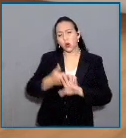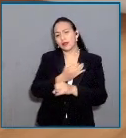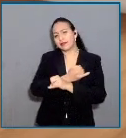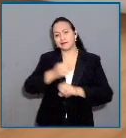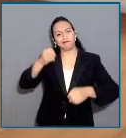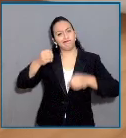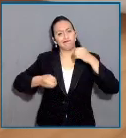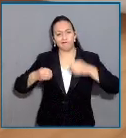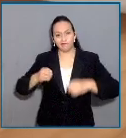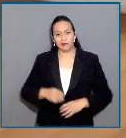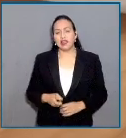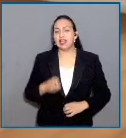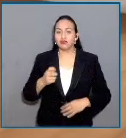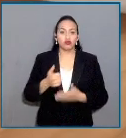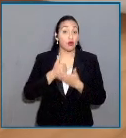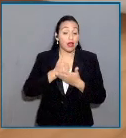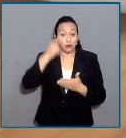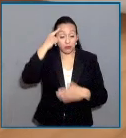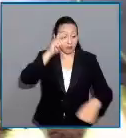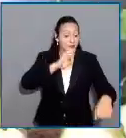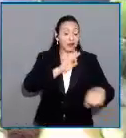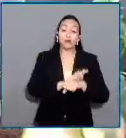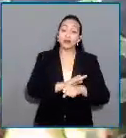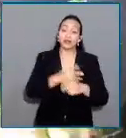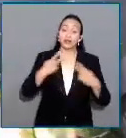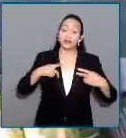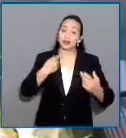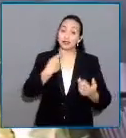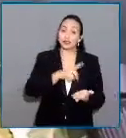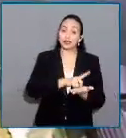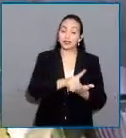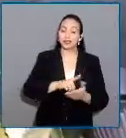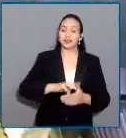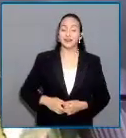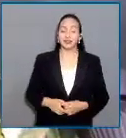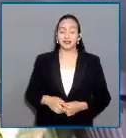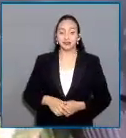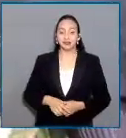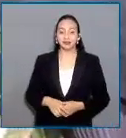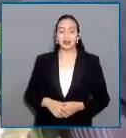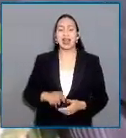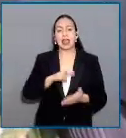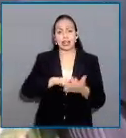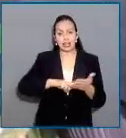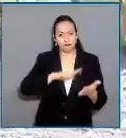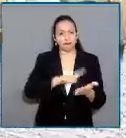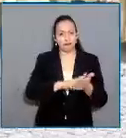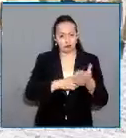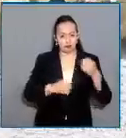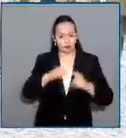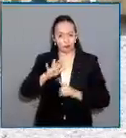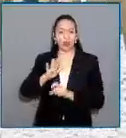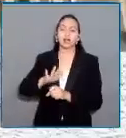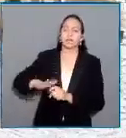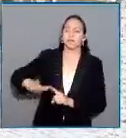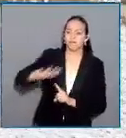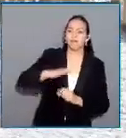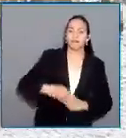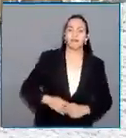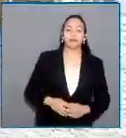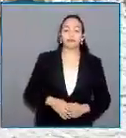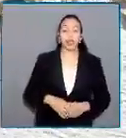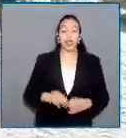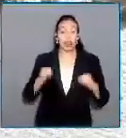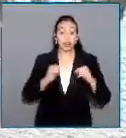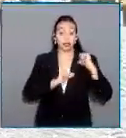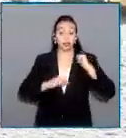debilita el sistema de protección de derechos. Frente a la reforma judicial y la elección de personas juzgadoras, la Defensoría Pública